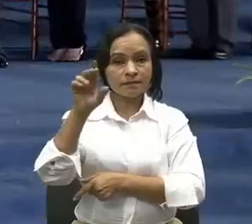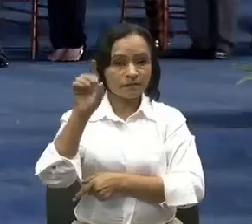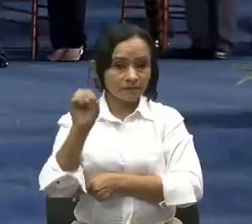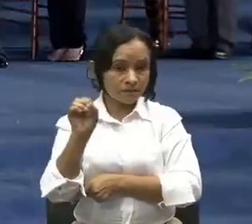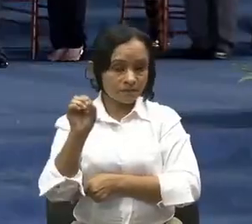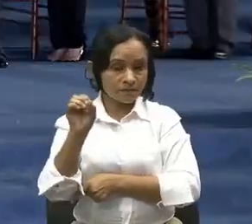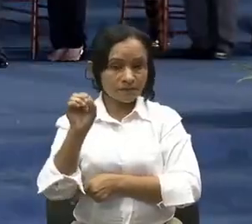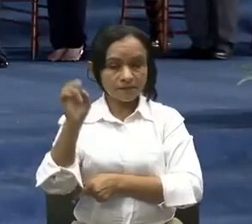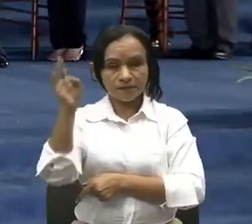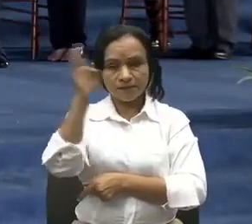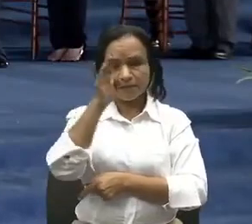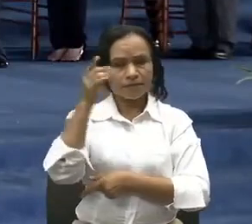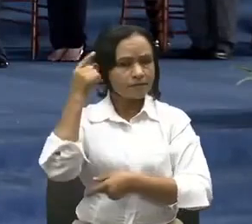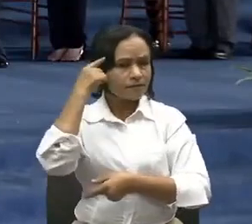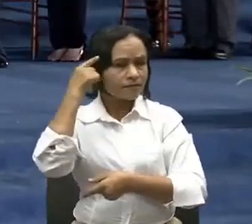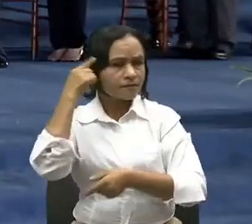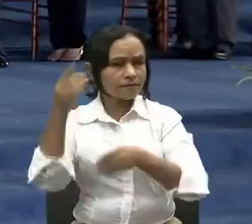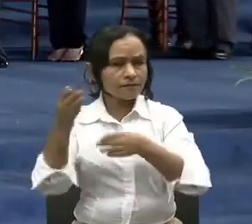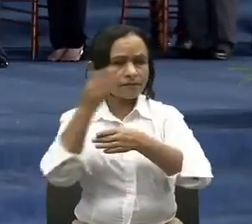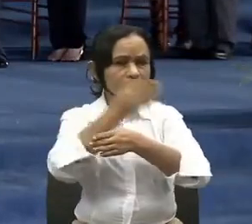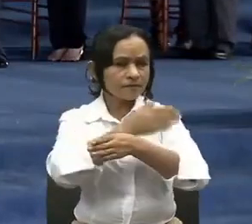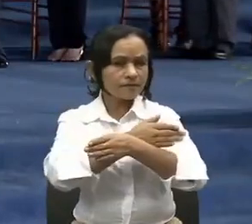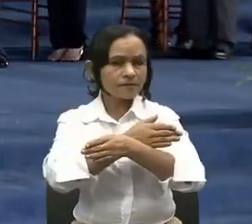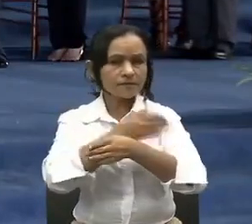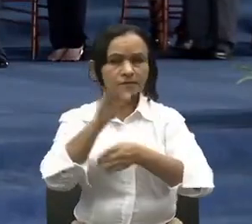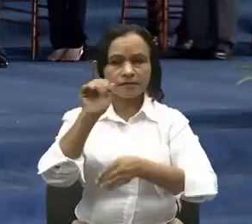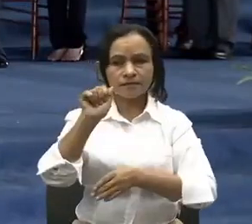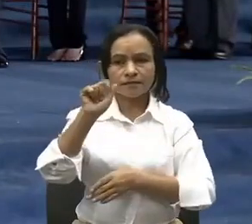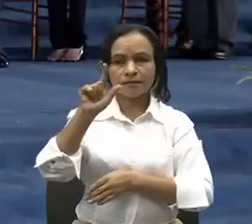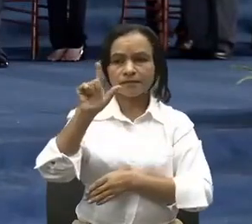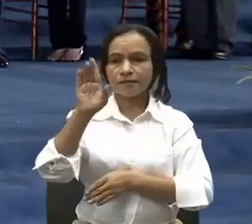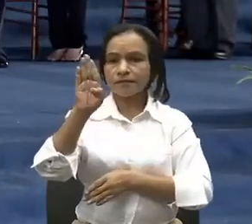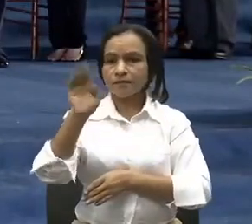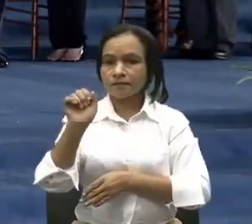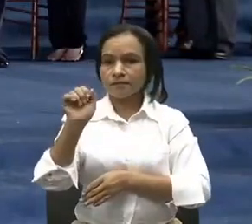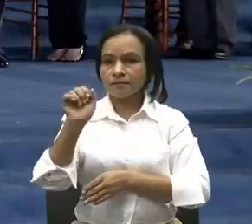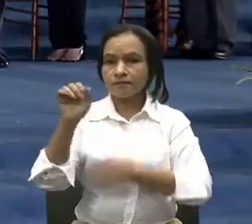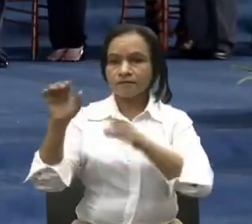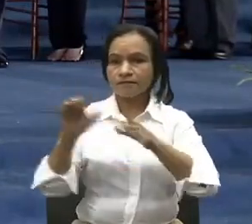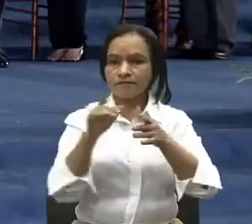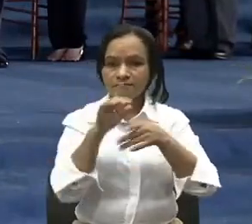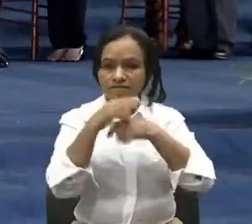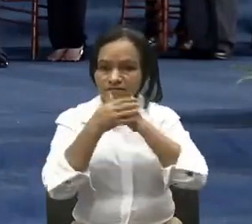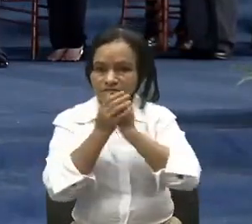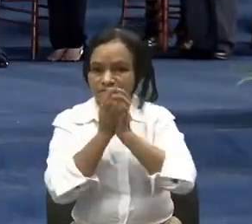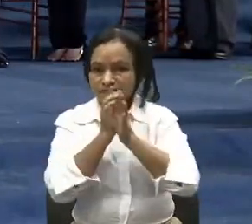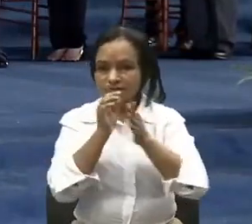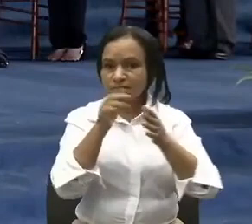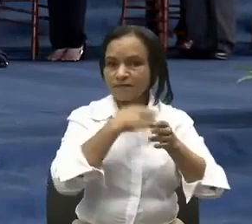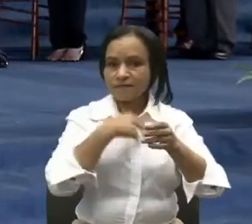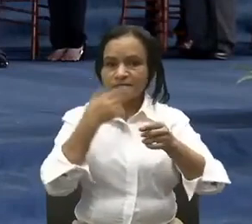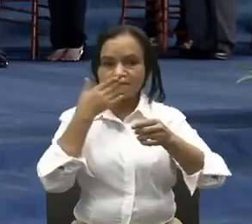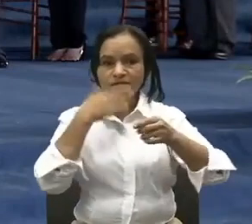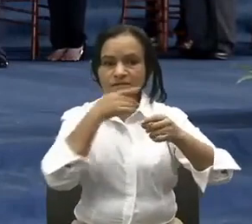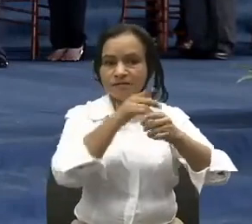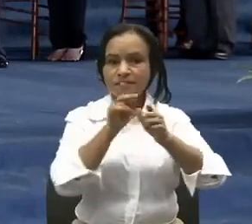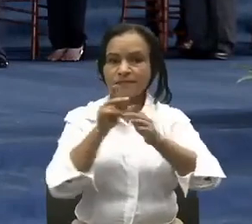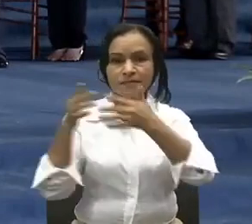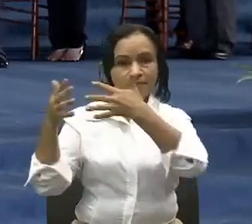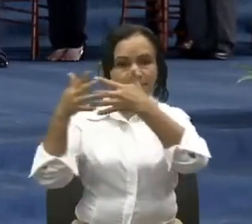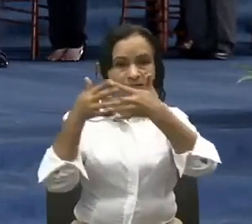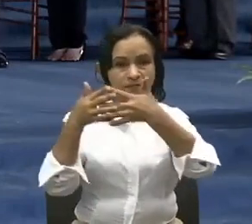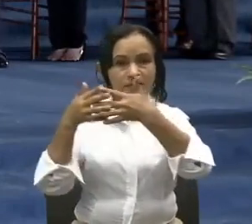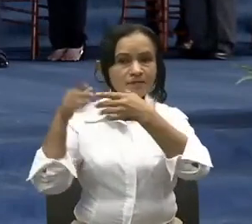Nunca se pensó el ALBA en una actividad conspirativa para hacerle daño a los Estados